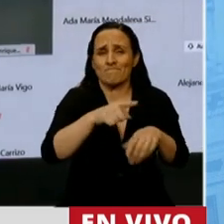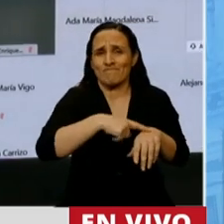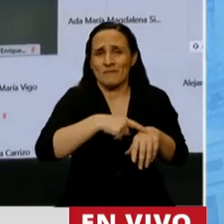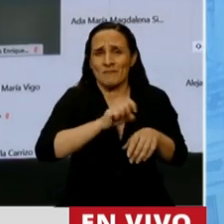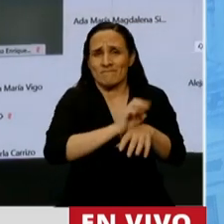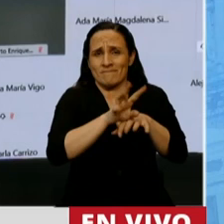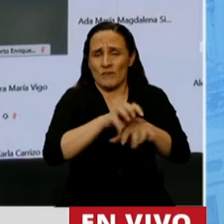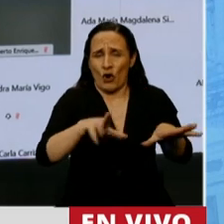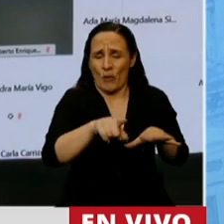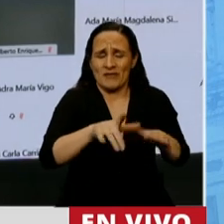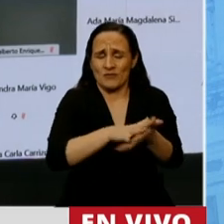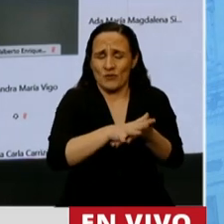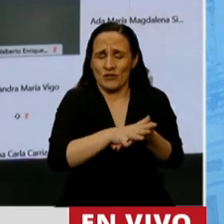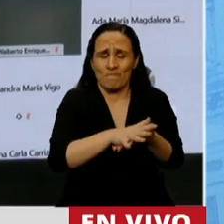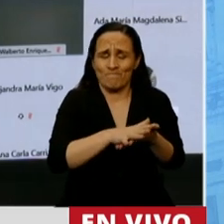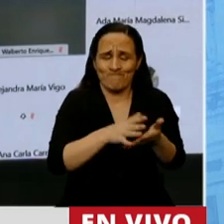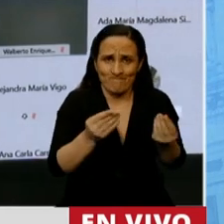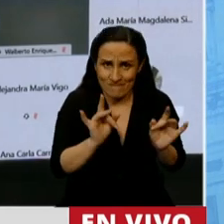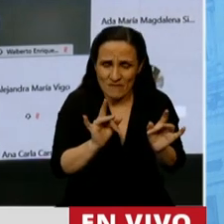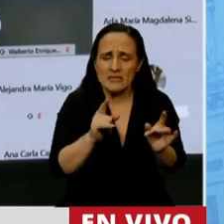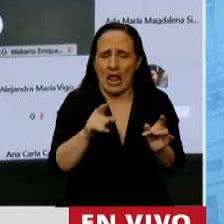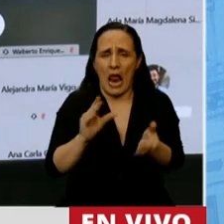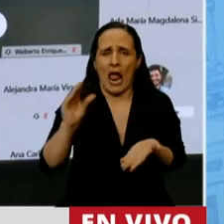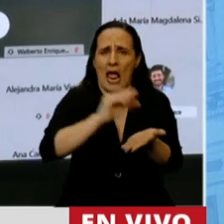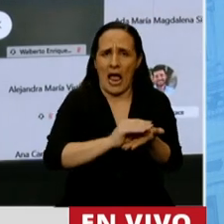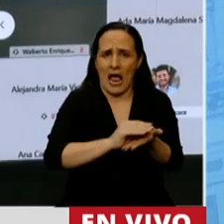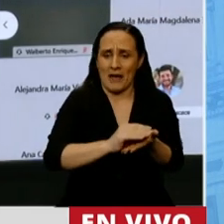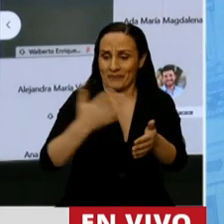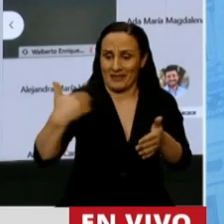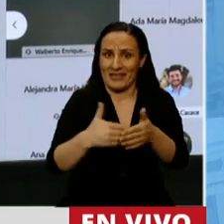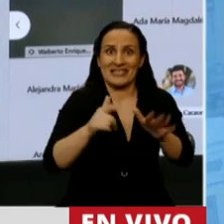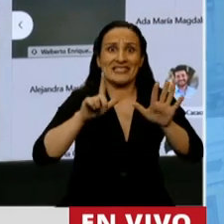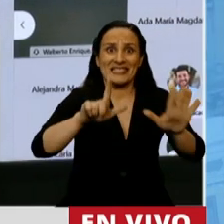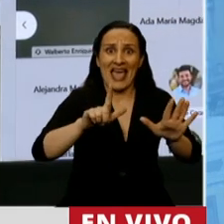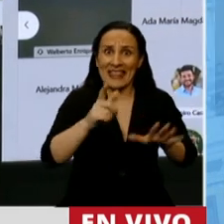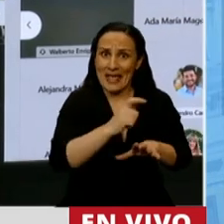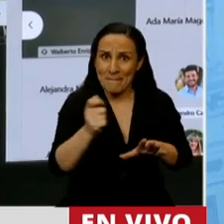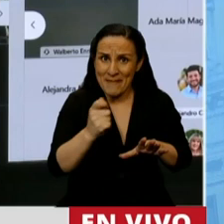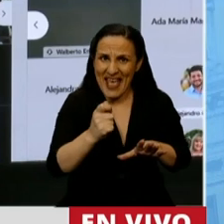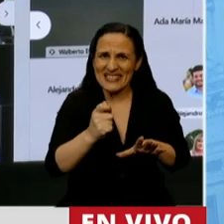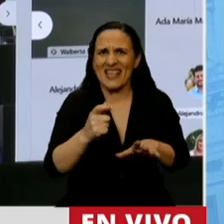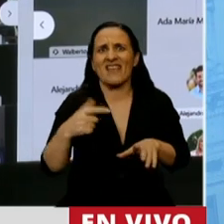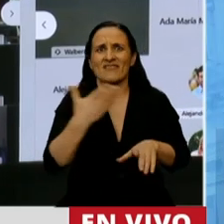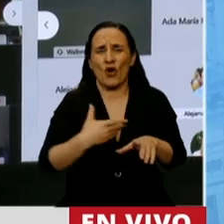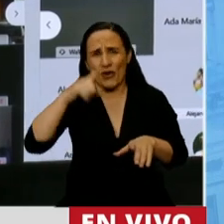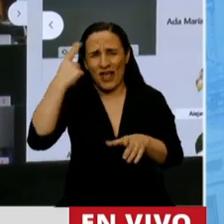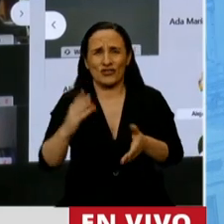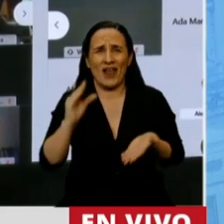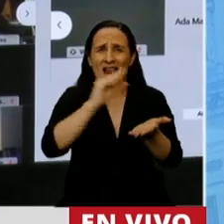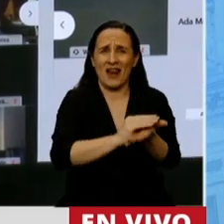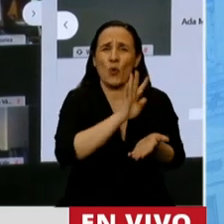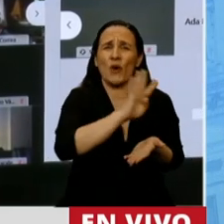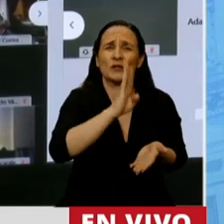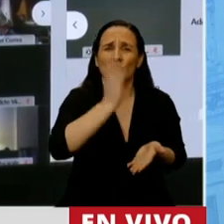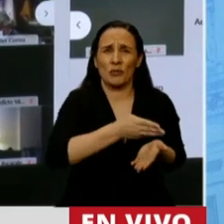negativos del COVID-19. Esto nos permite afirmar que en solo 7 meses el Gobierno Nacional destinó un monto